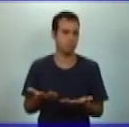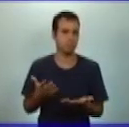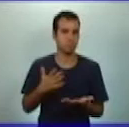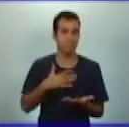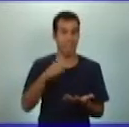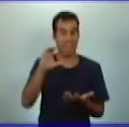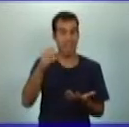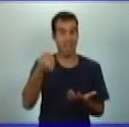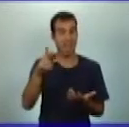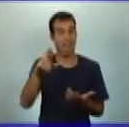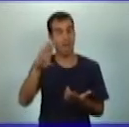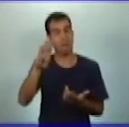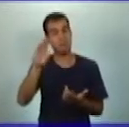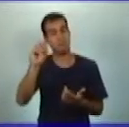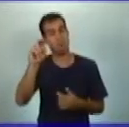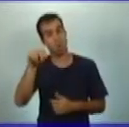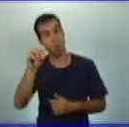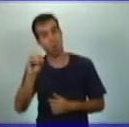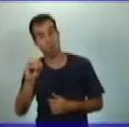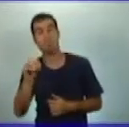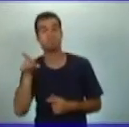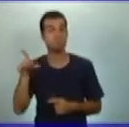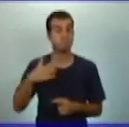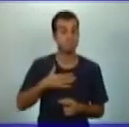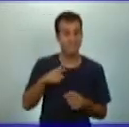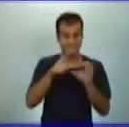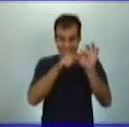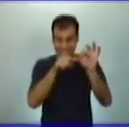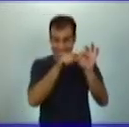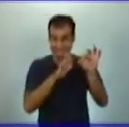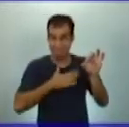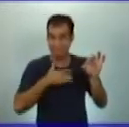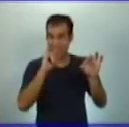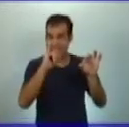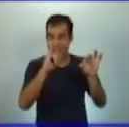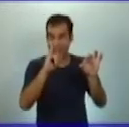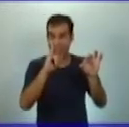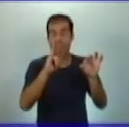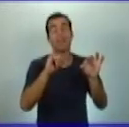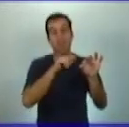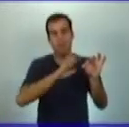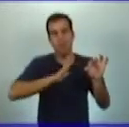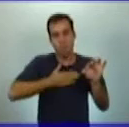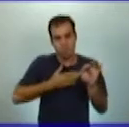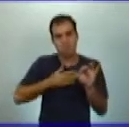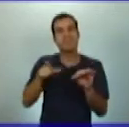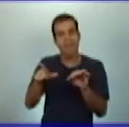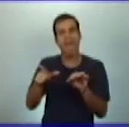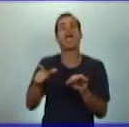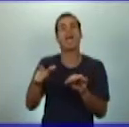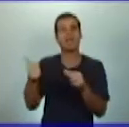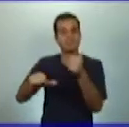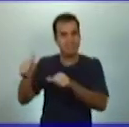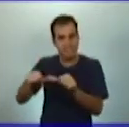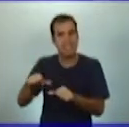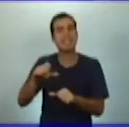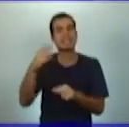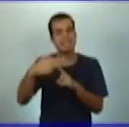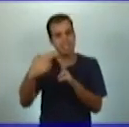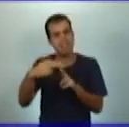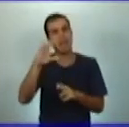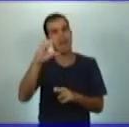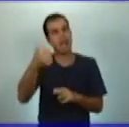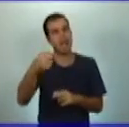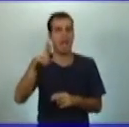carbono. ¿Por qué? Porque todos estos núcleos que tenían 6 protones pertenecen al elemento químico carbono. Pero ustedes conocen